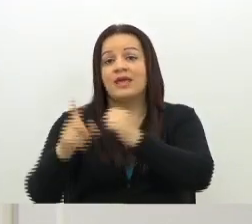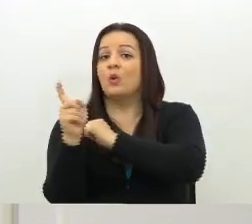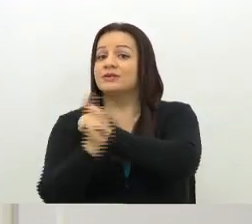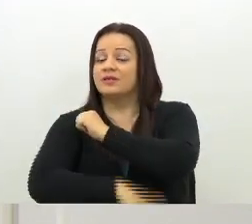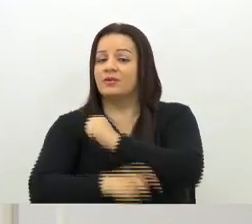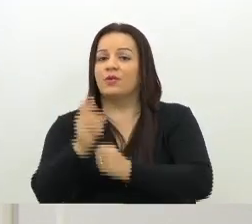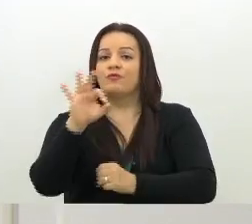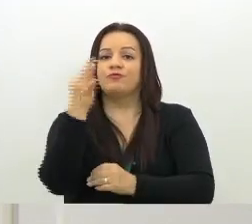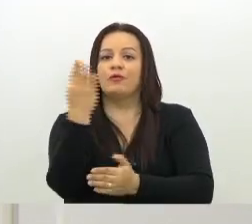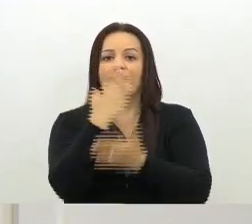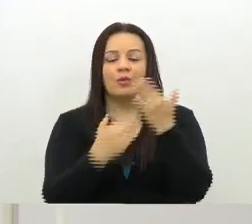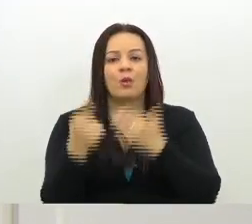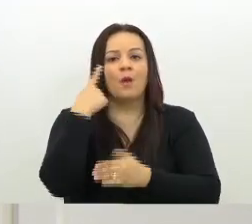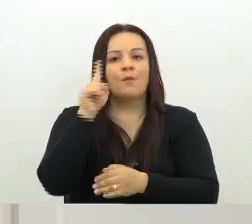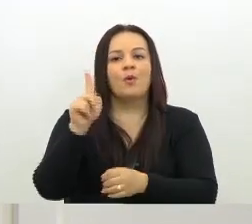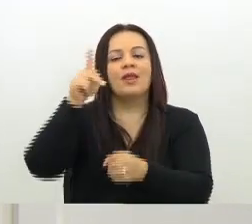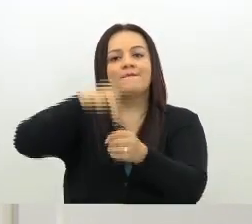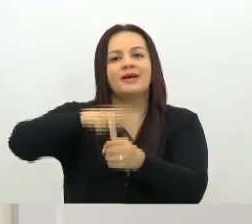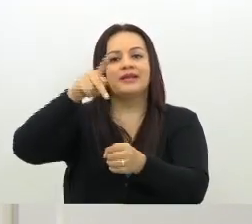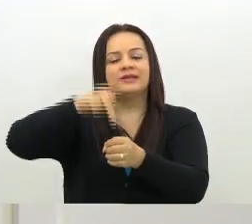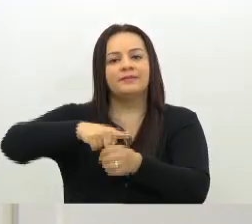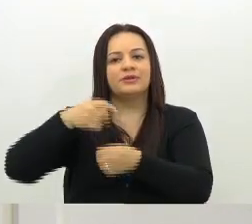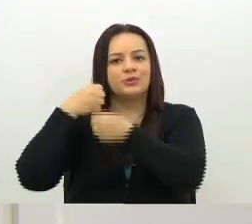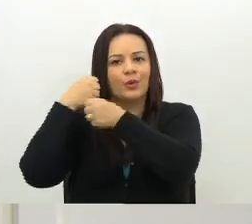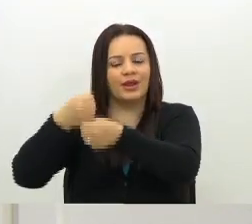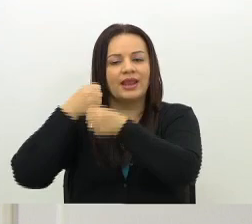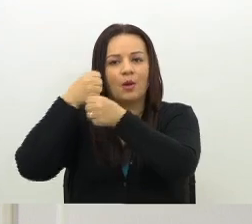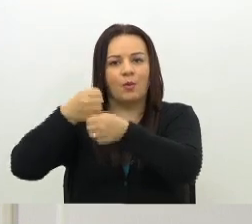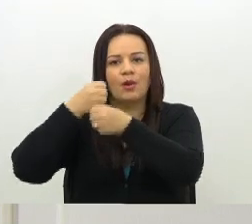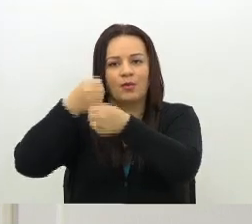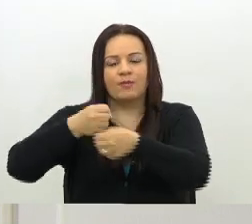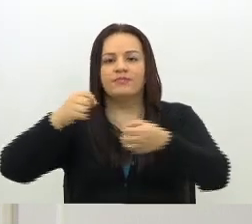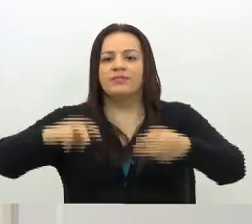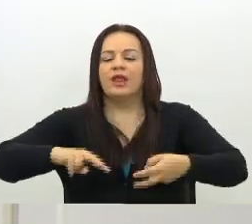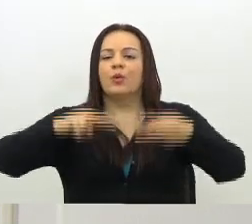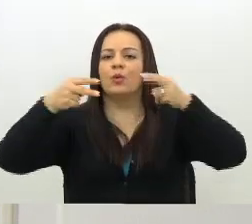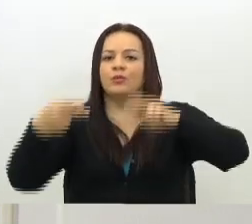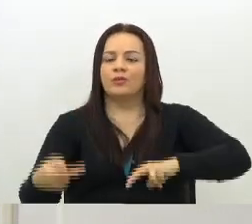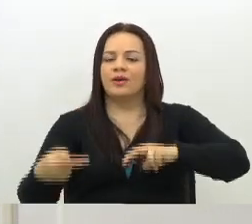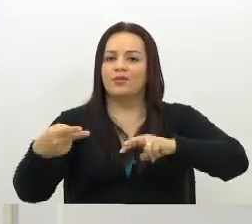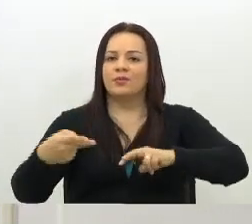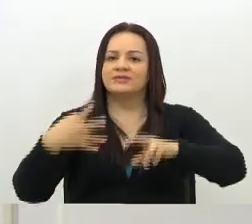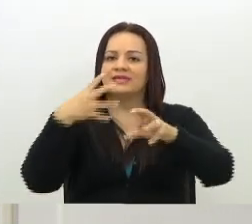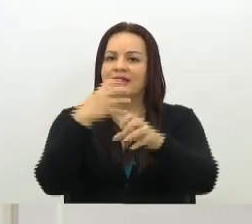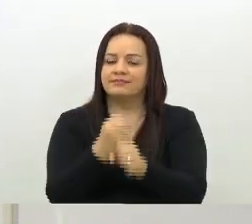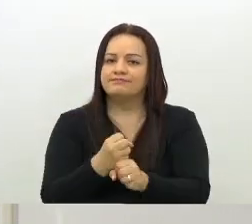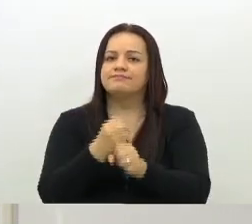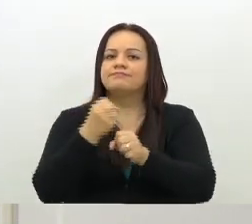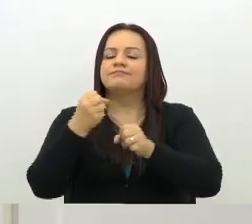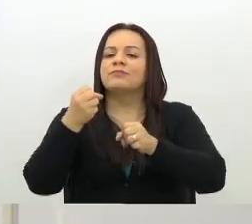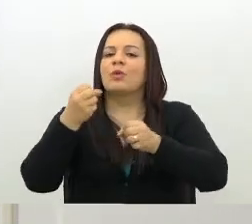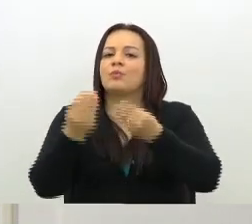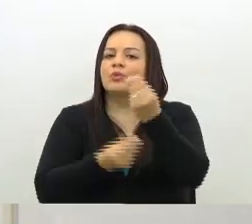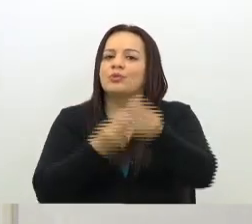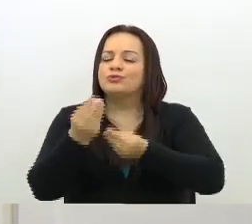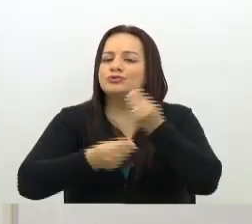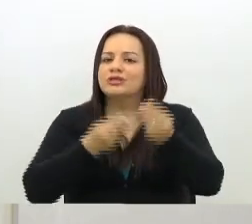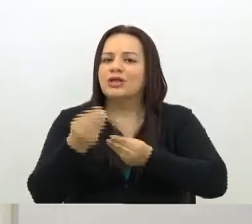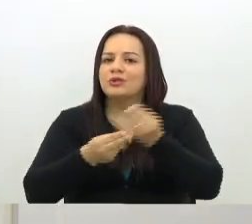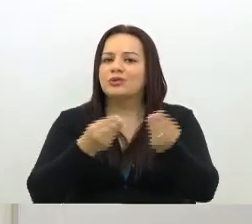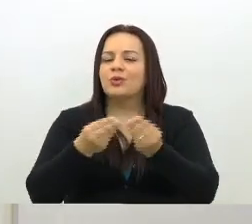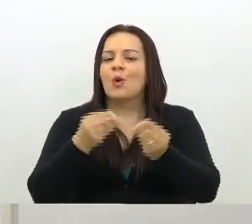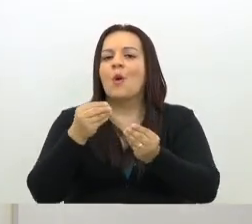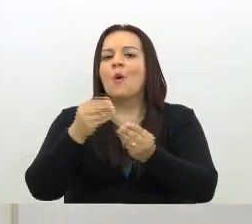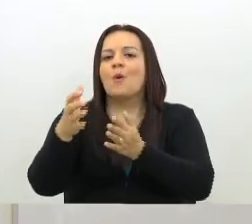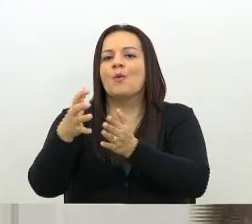alguna por la mera participación en la huelga, ya que de lo contrario se estaría produciendo una lesión a sus derechos fundamentales